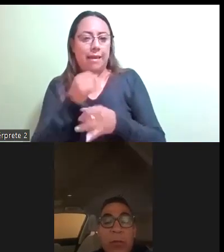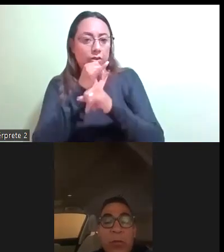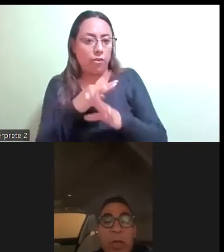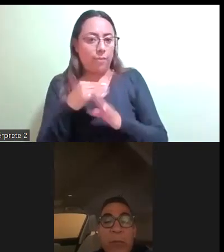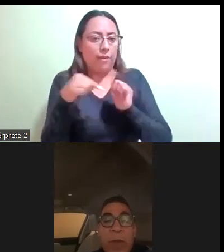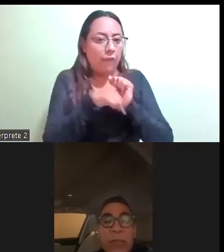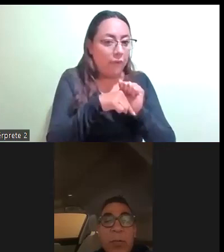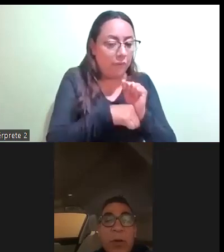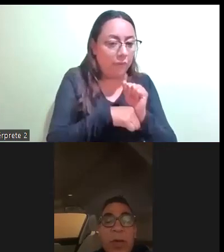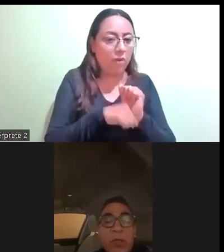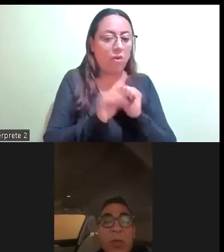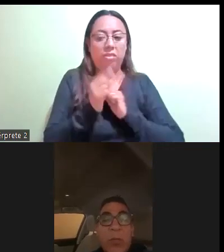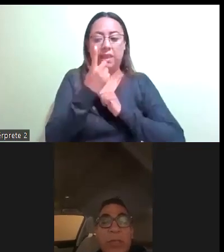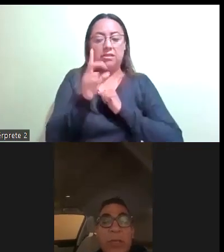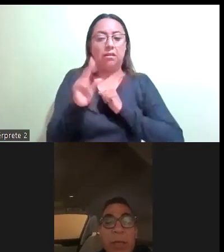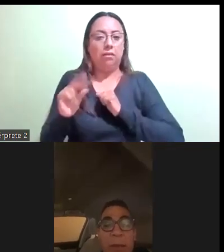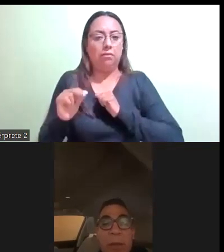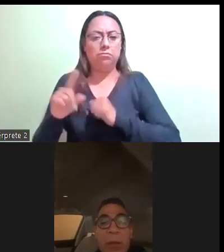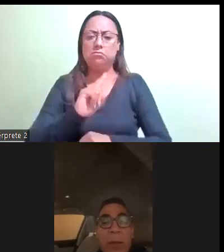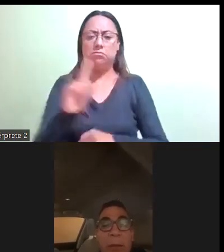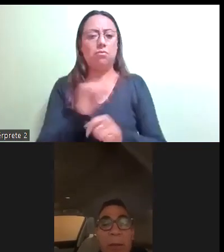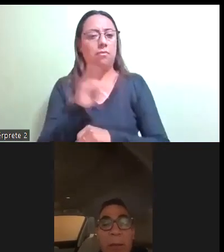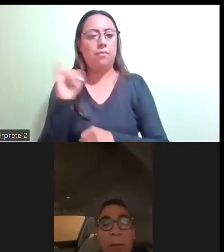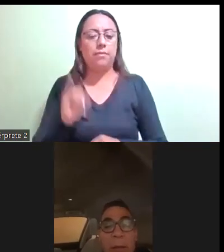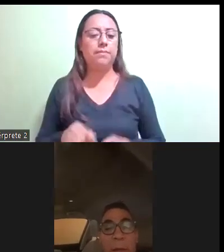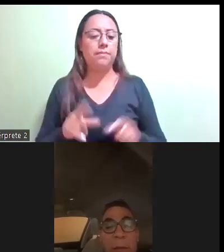eso le hemos buscado el máximo. Es cuanto, presidente.